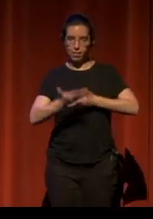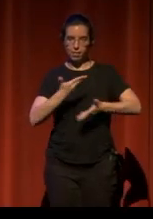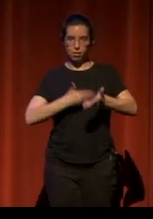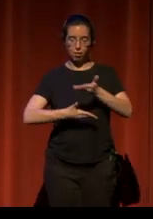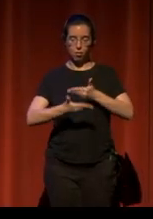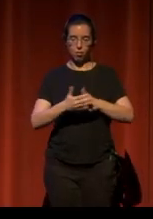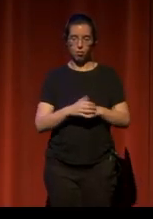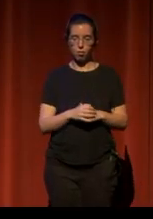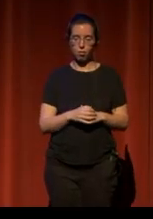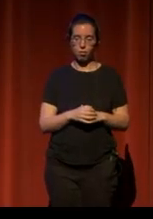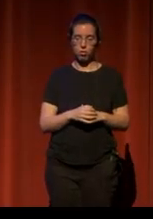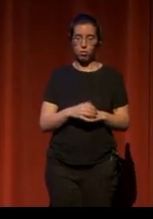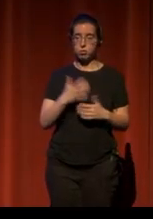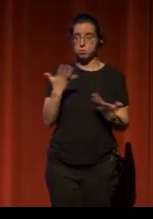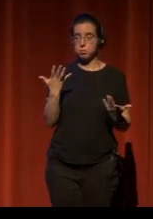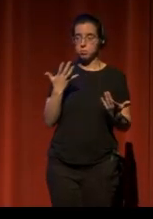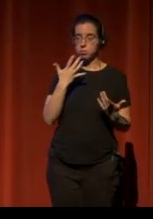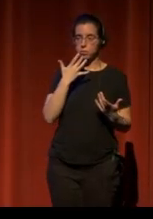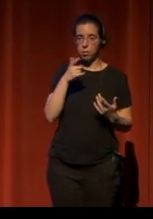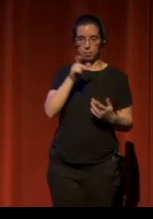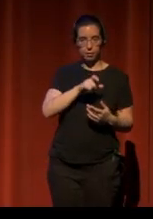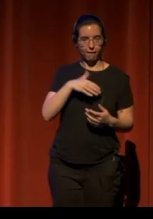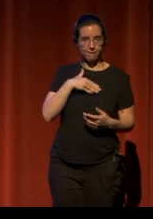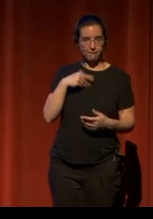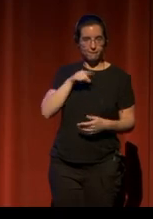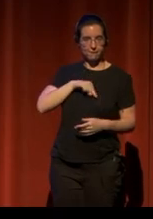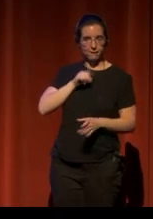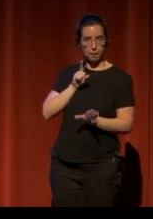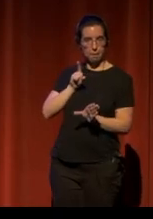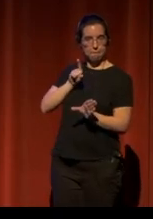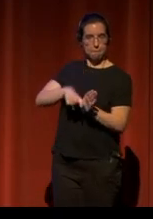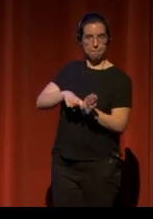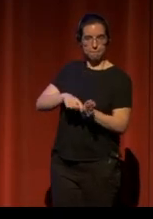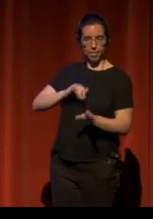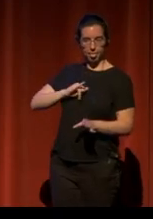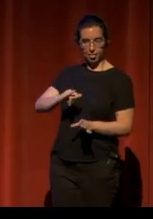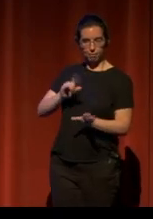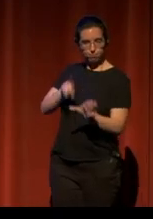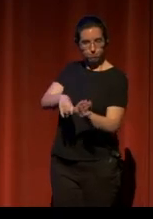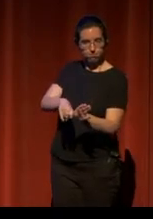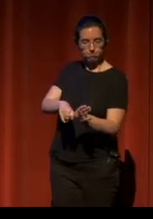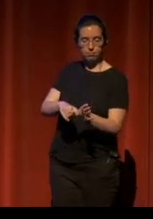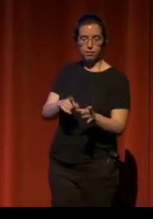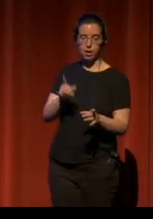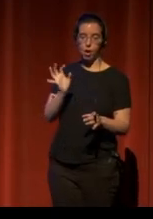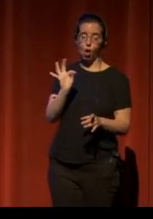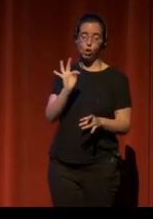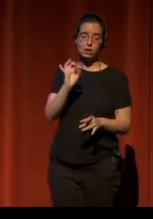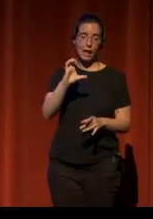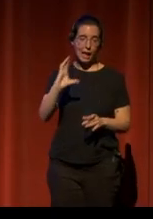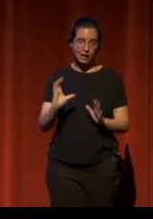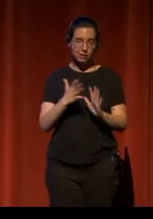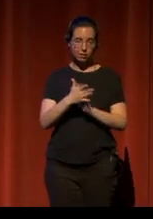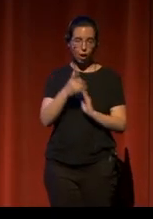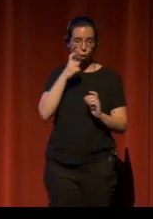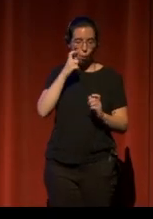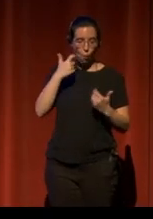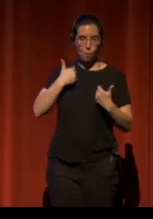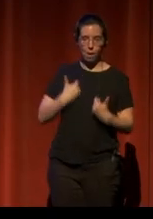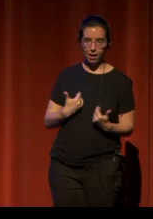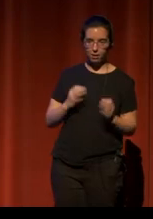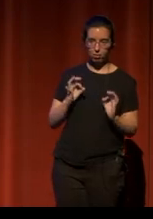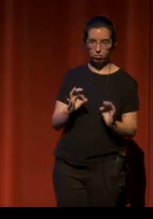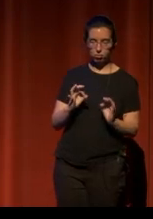eh la gente quiere sentir se parte de algo y Tec desde un punto de vista humanista multiplicando la